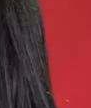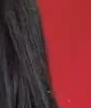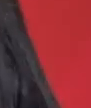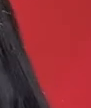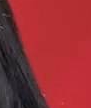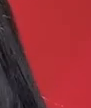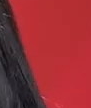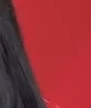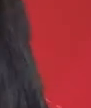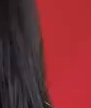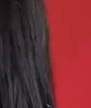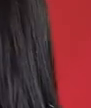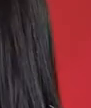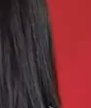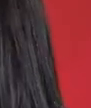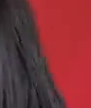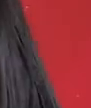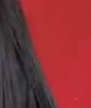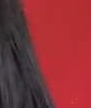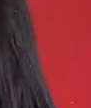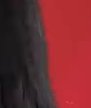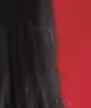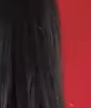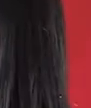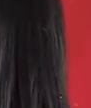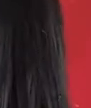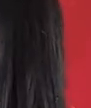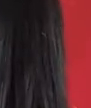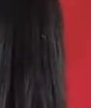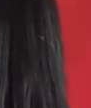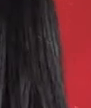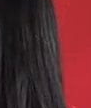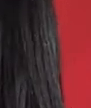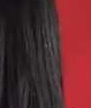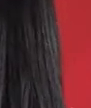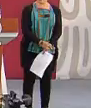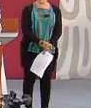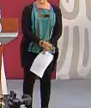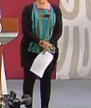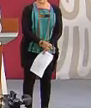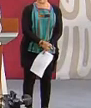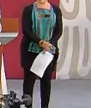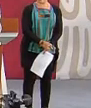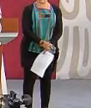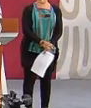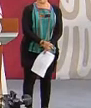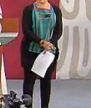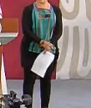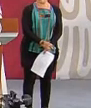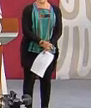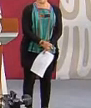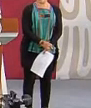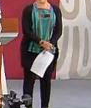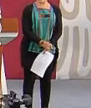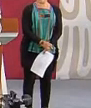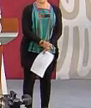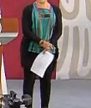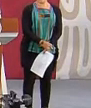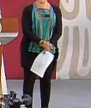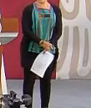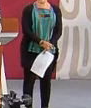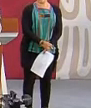de medición por parte de Sedesol. ¿Cuál es la diferencia entre las supervisiones de Sedesol y